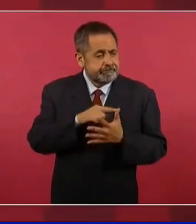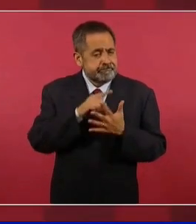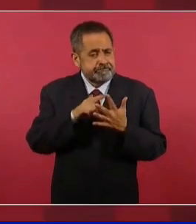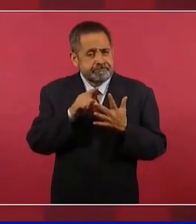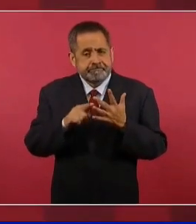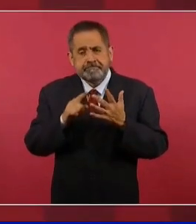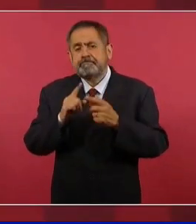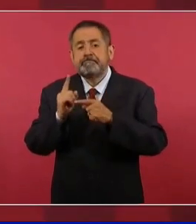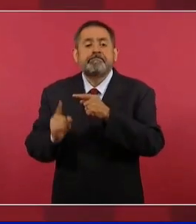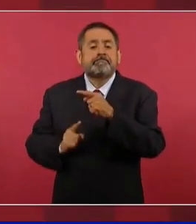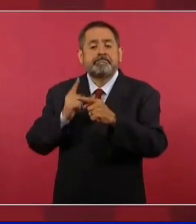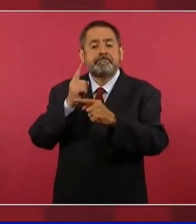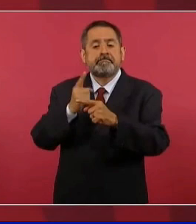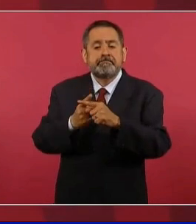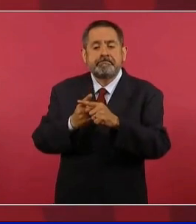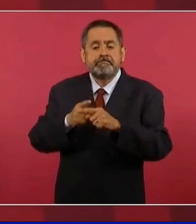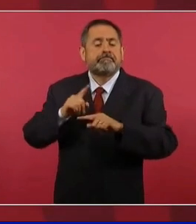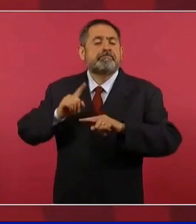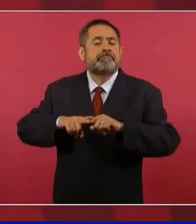más el que